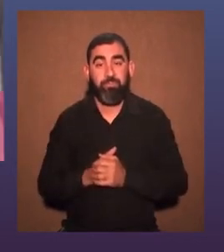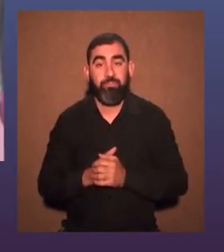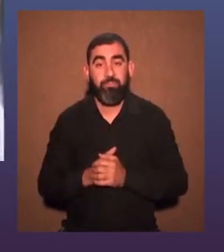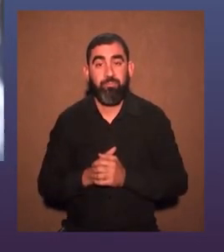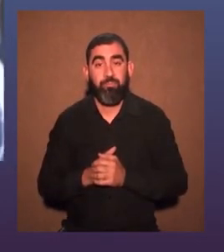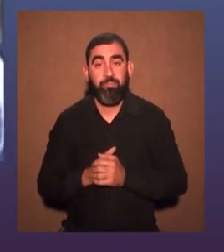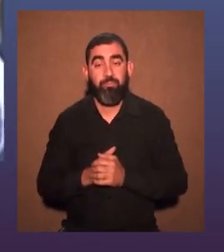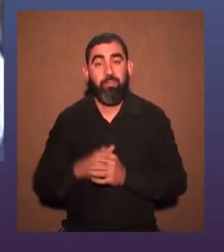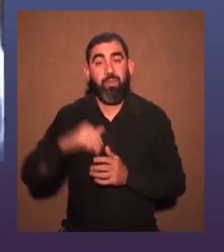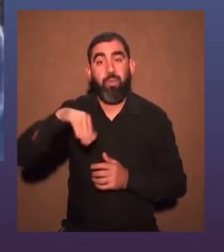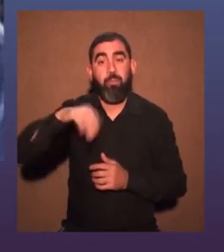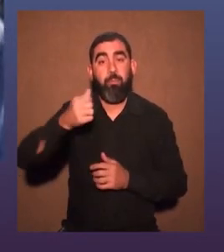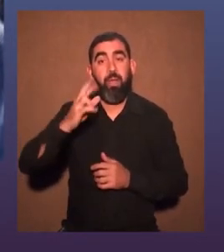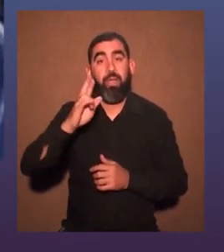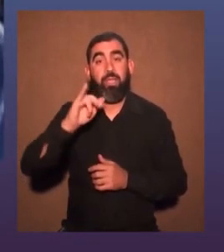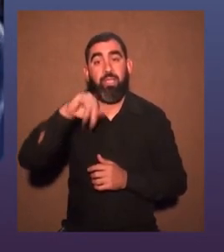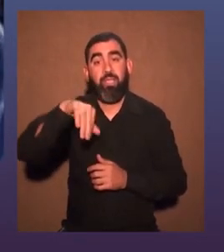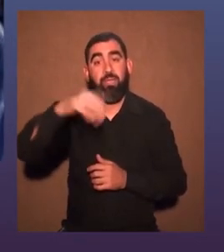bueno. Marina.